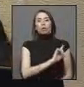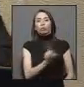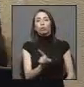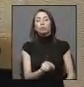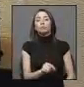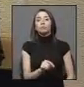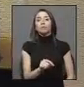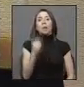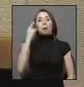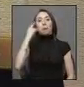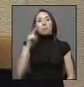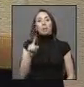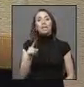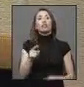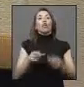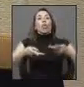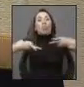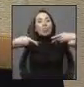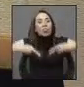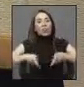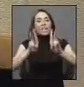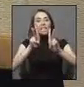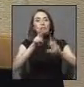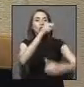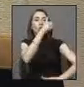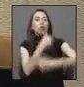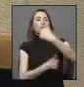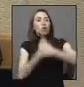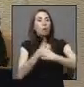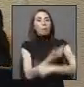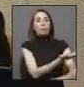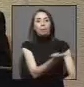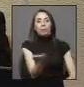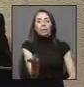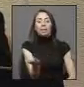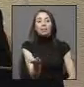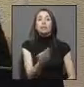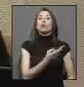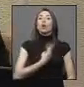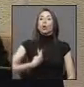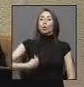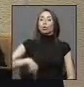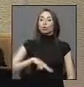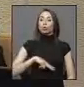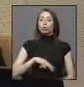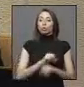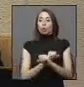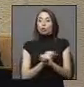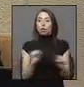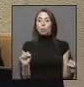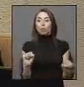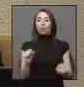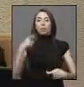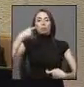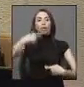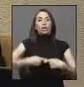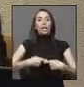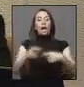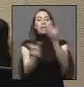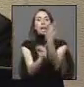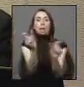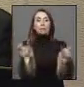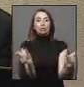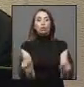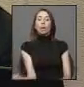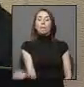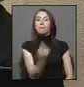Pero el derecho a competir, colegas, es lo que nosotros no podemos negarle a la gente, porque eso